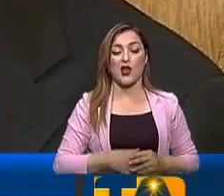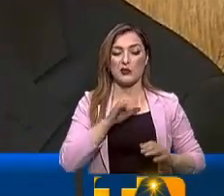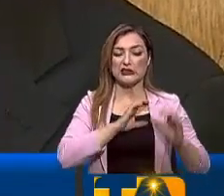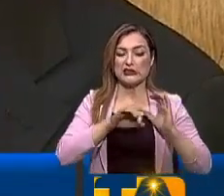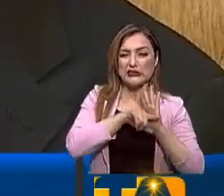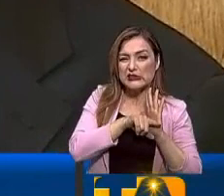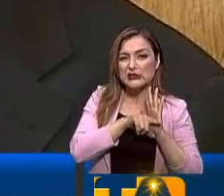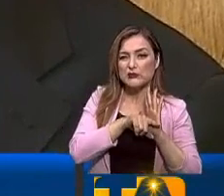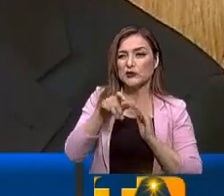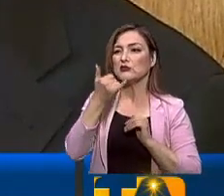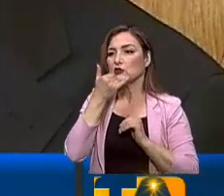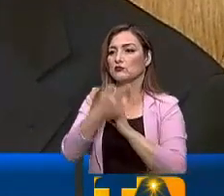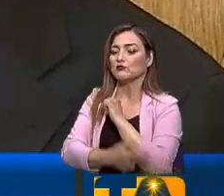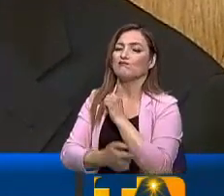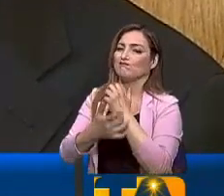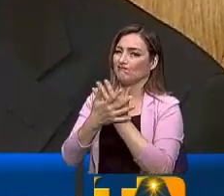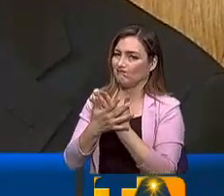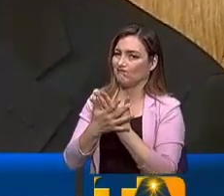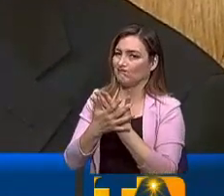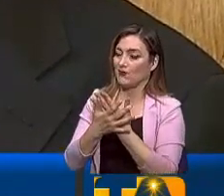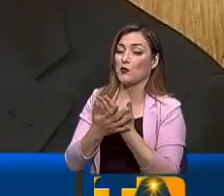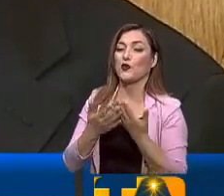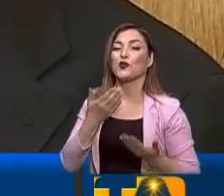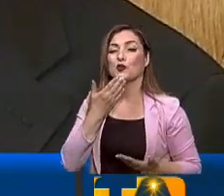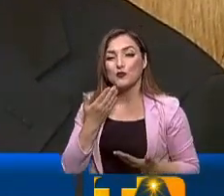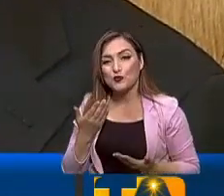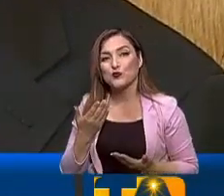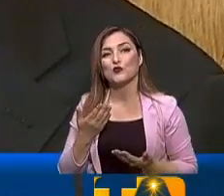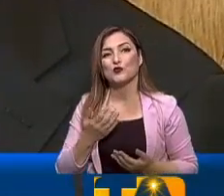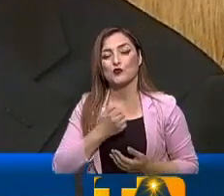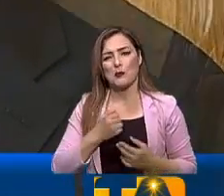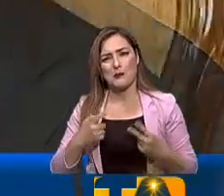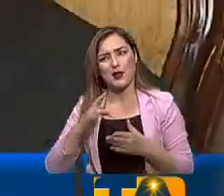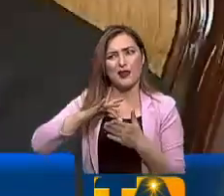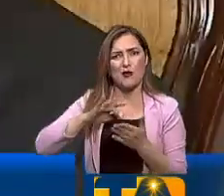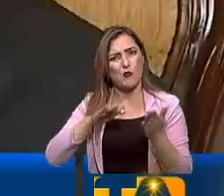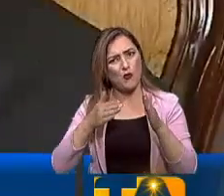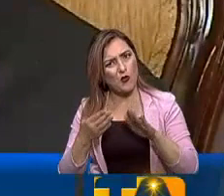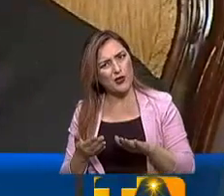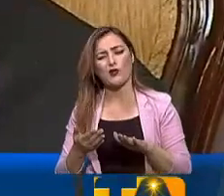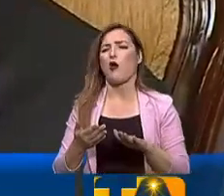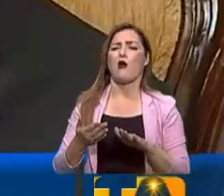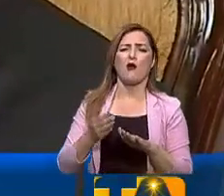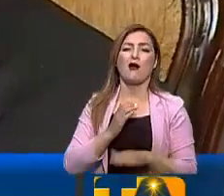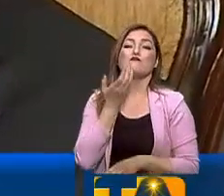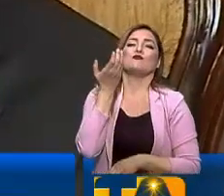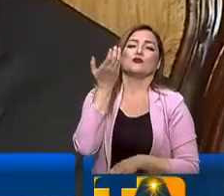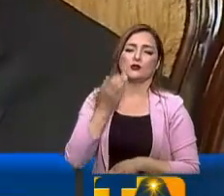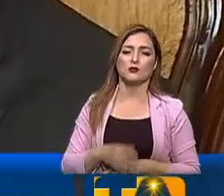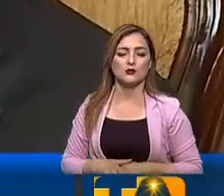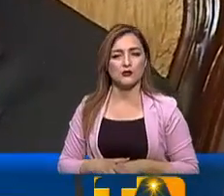error, debe pagarlo, pero no a costa de su propia vida. Dijimos que la